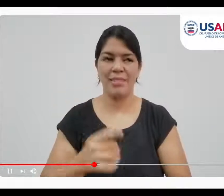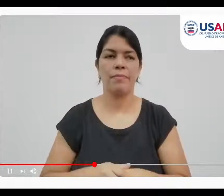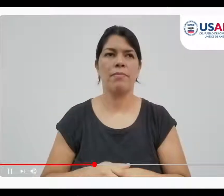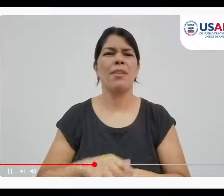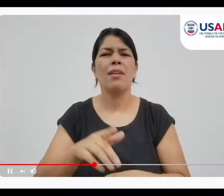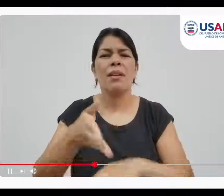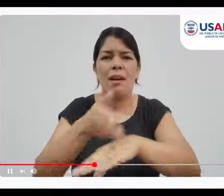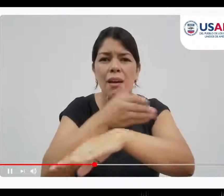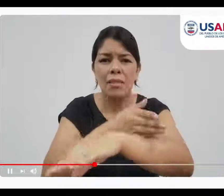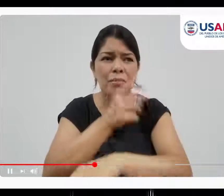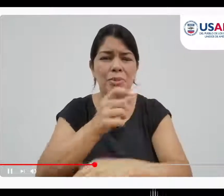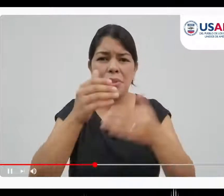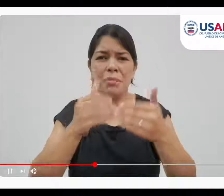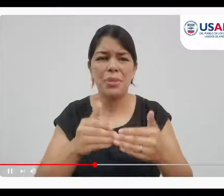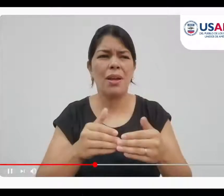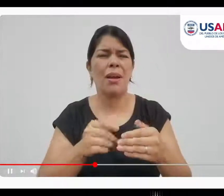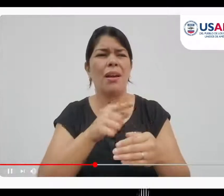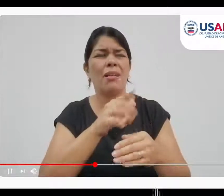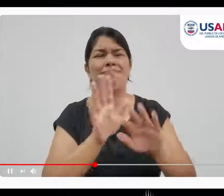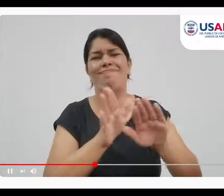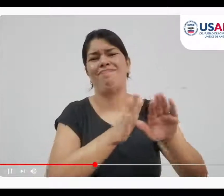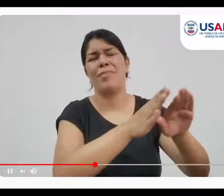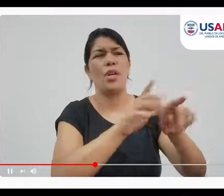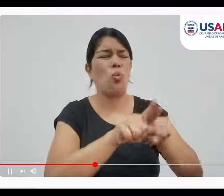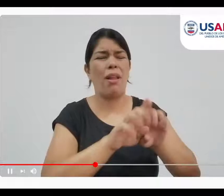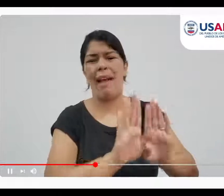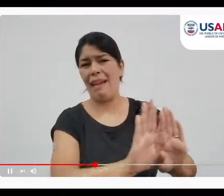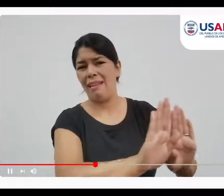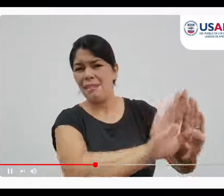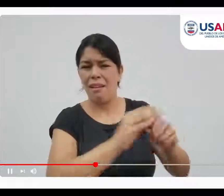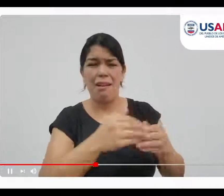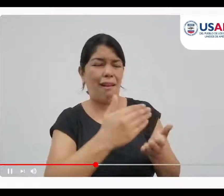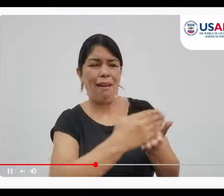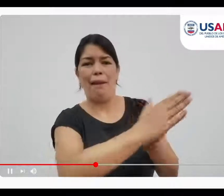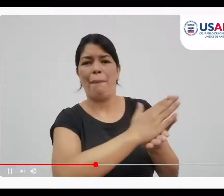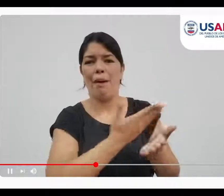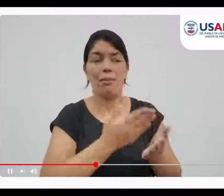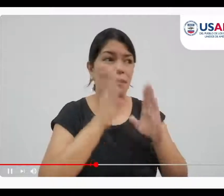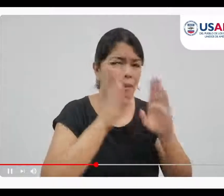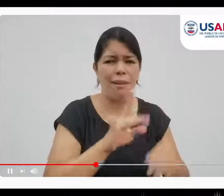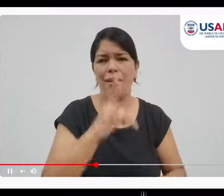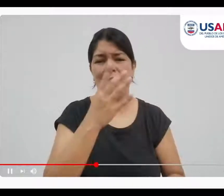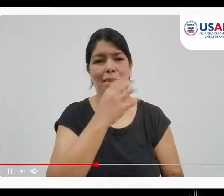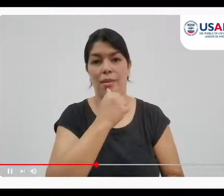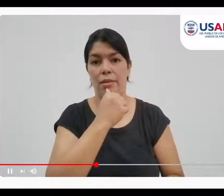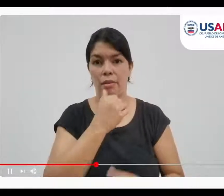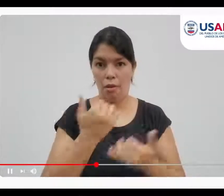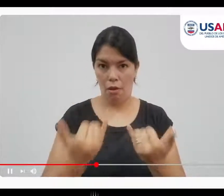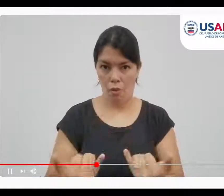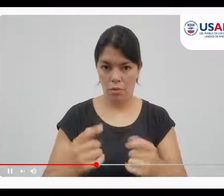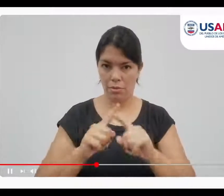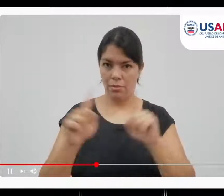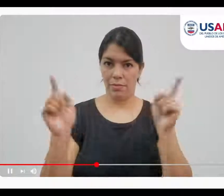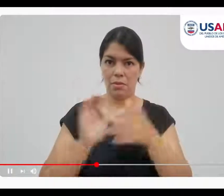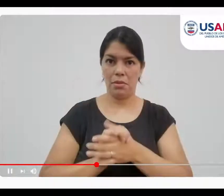guardadas allá en el último cuarto y eso era allá guardado, para nada. Hoy en día tú ves